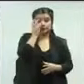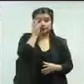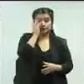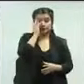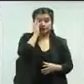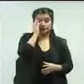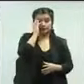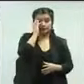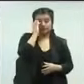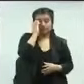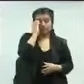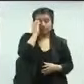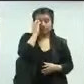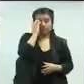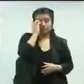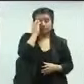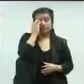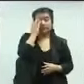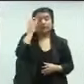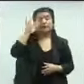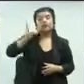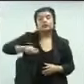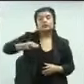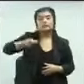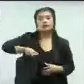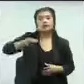Tiene la palabra la diputada Nadia de León.